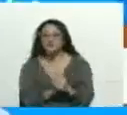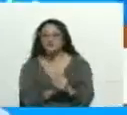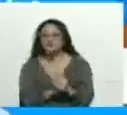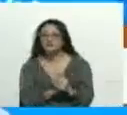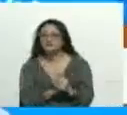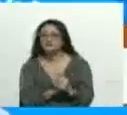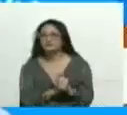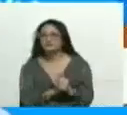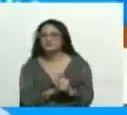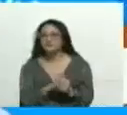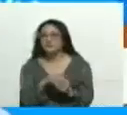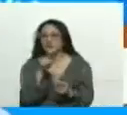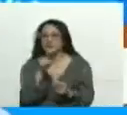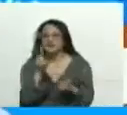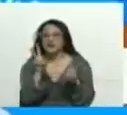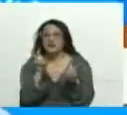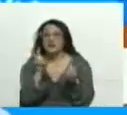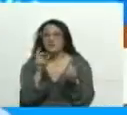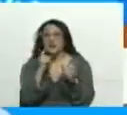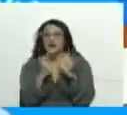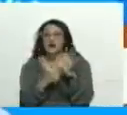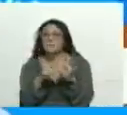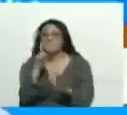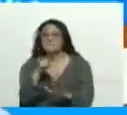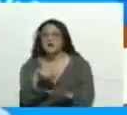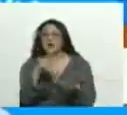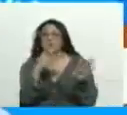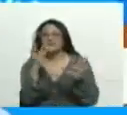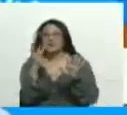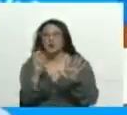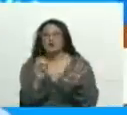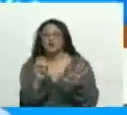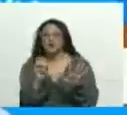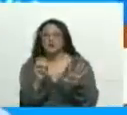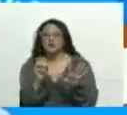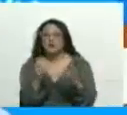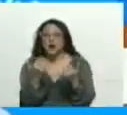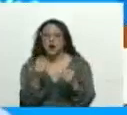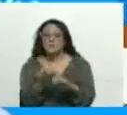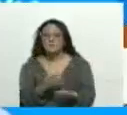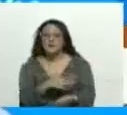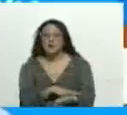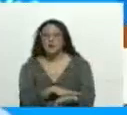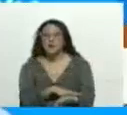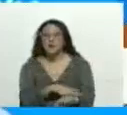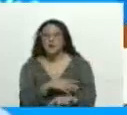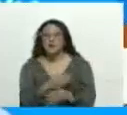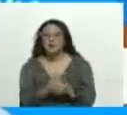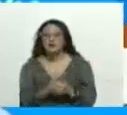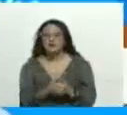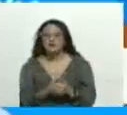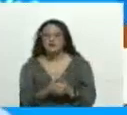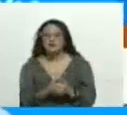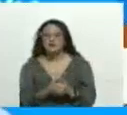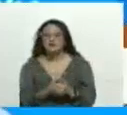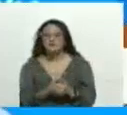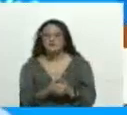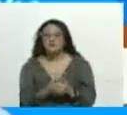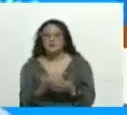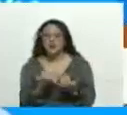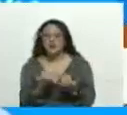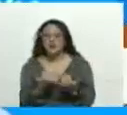Bueno pues ese paisaje que presentaba en 1980 el informe va por ahí hoy ha empeorado significativamente entonces digo